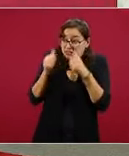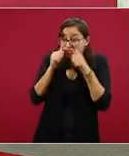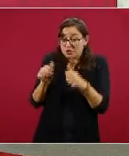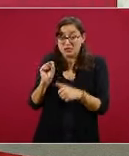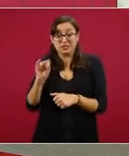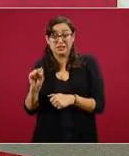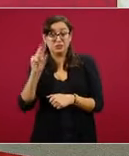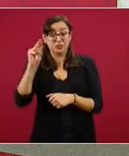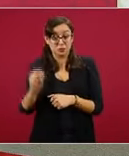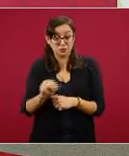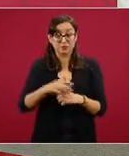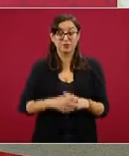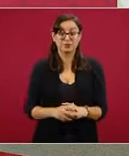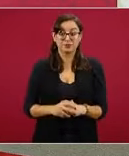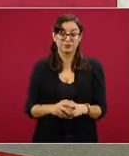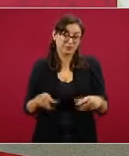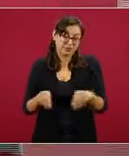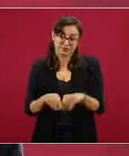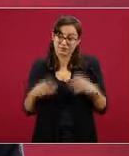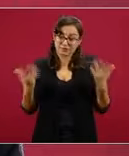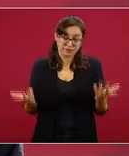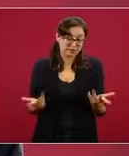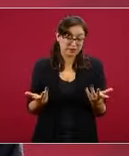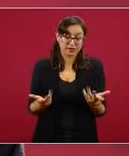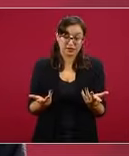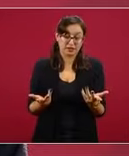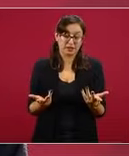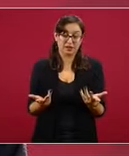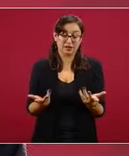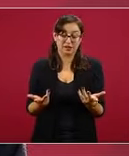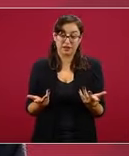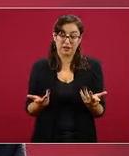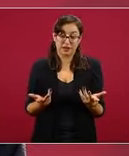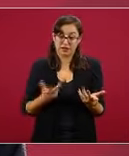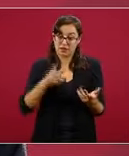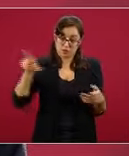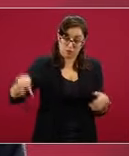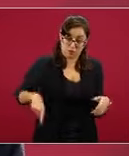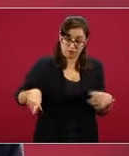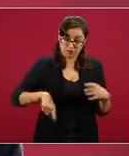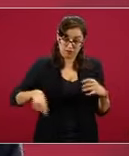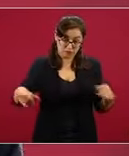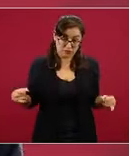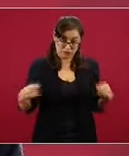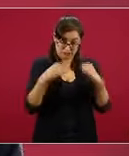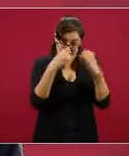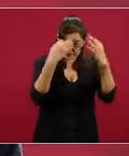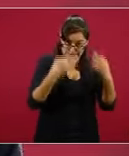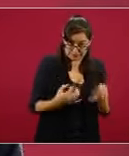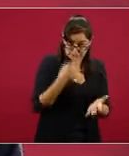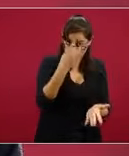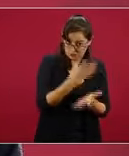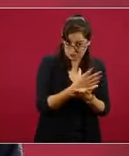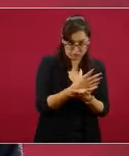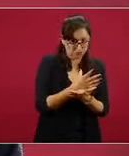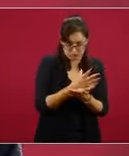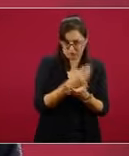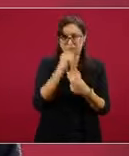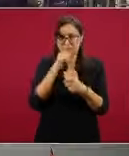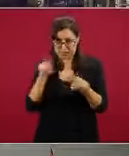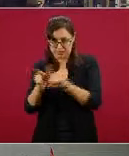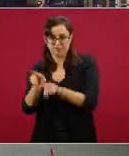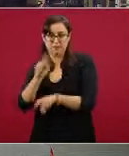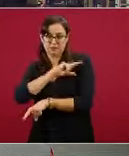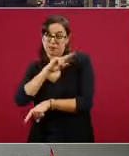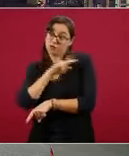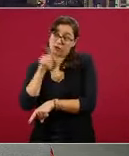a cabo. Y lógicamente esto debe de ser no solamente en el medio institucional, sino, como bien lo comenta, también en el medio